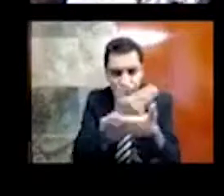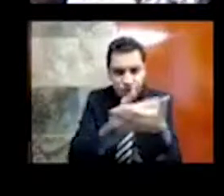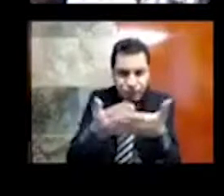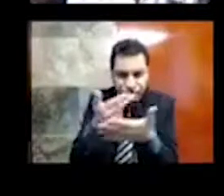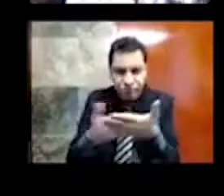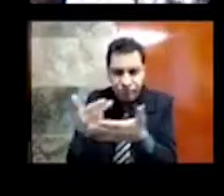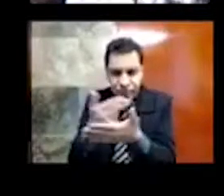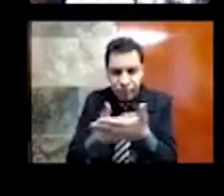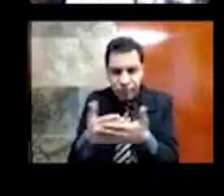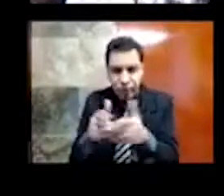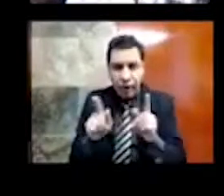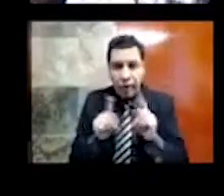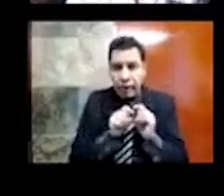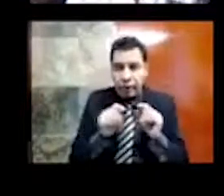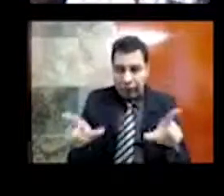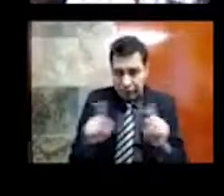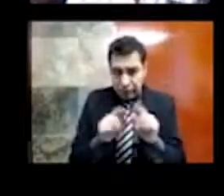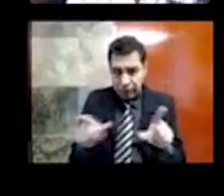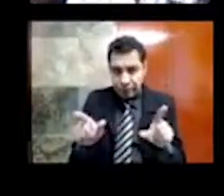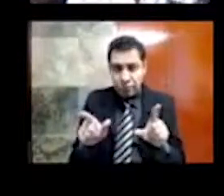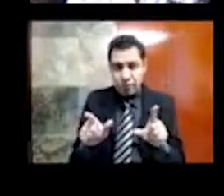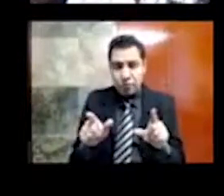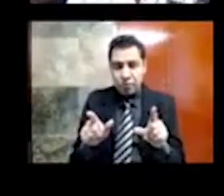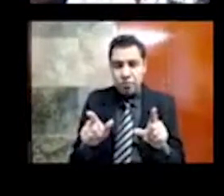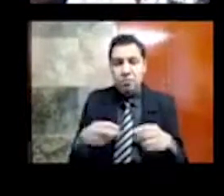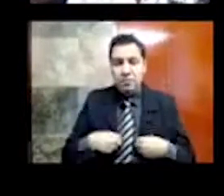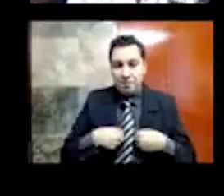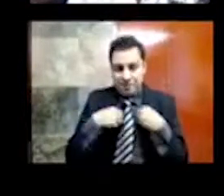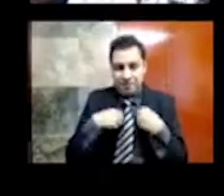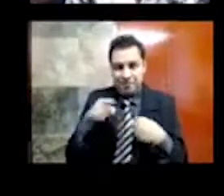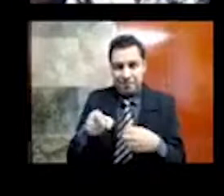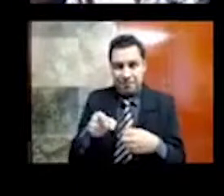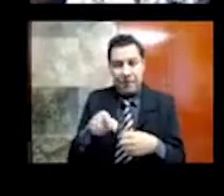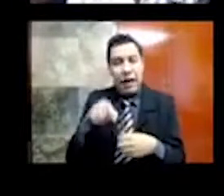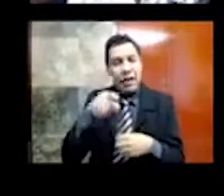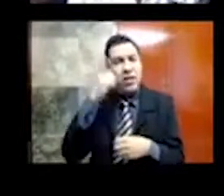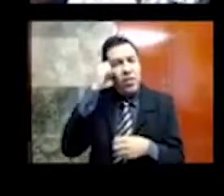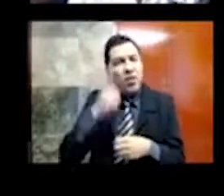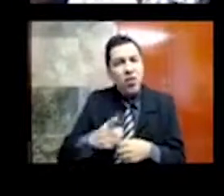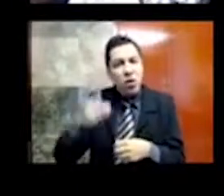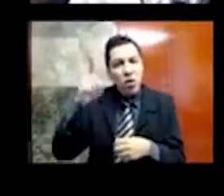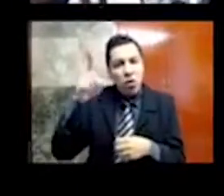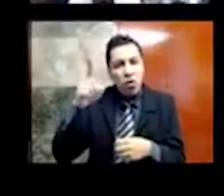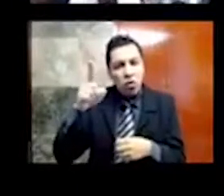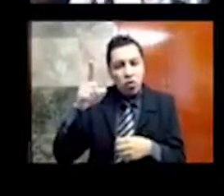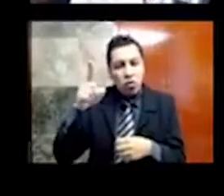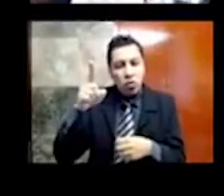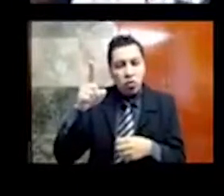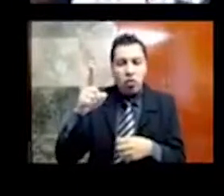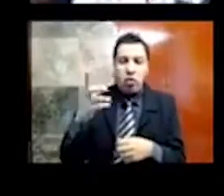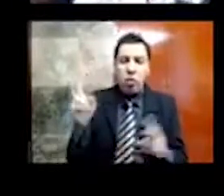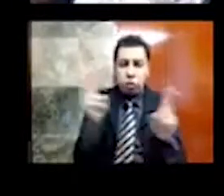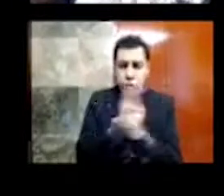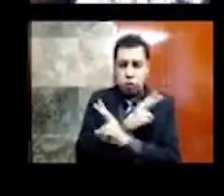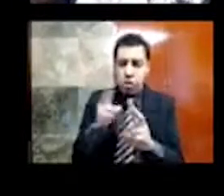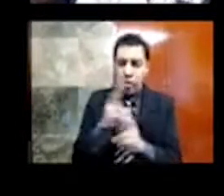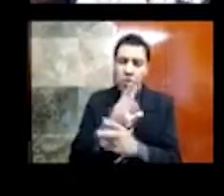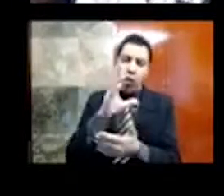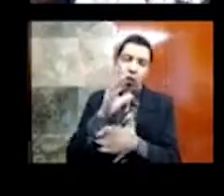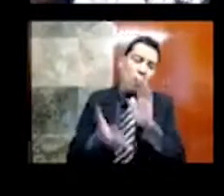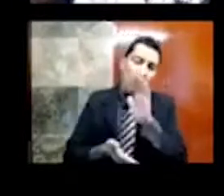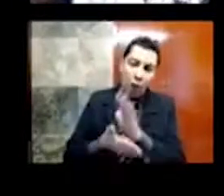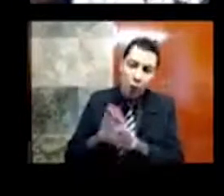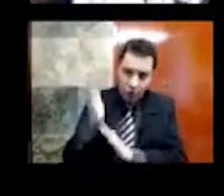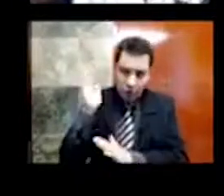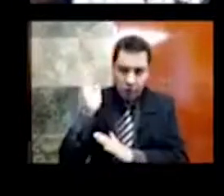cuautinchantlacas, allí se despidió Quetzalcóatl para prometer regresar alguna vez, y en ese documento se ve el centro